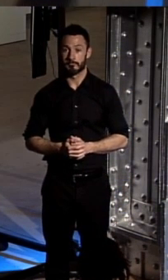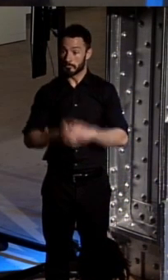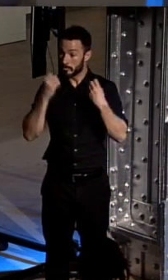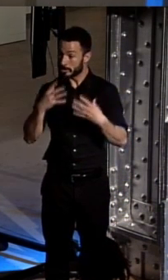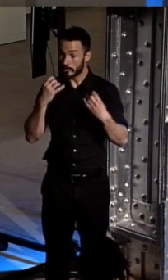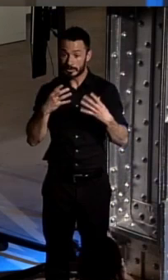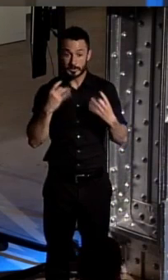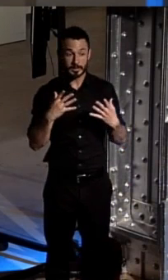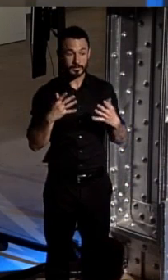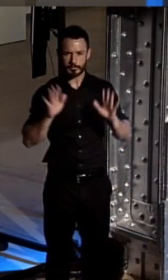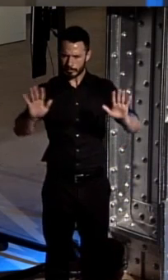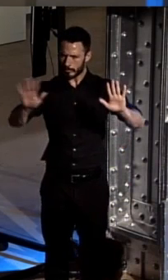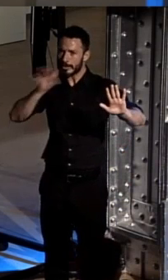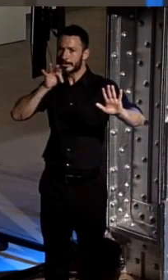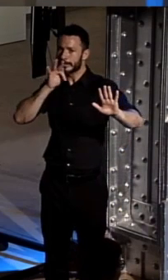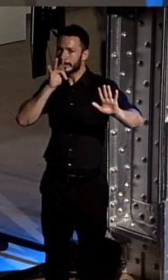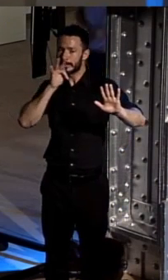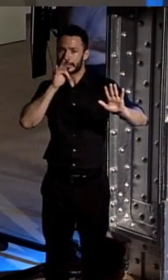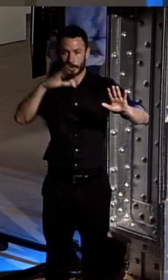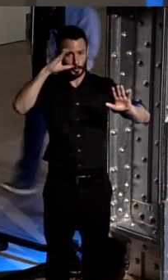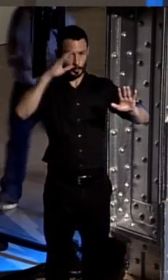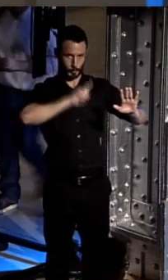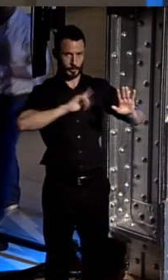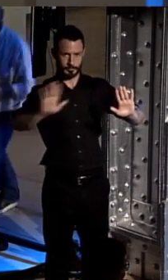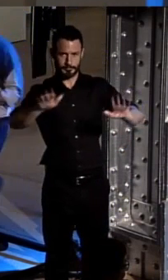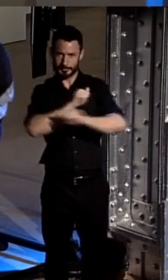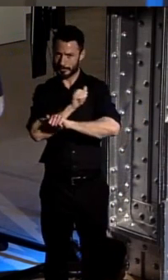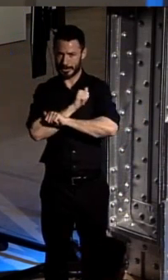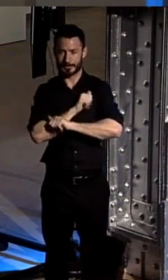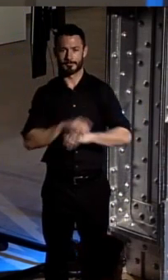Ok, no lo hagan todavía, escúchenme. Ahora escúchenme, esperen.